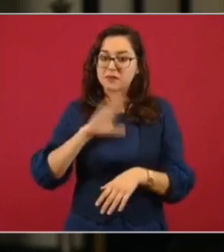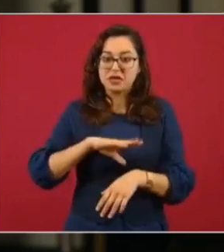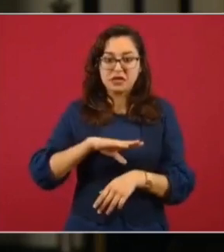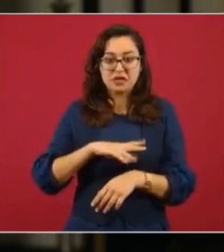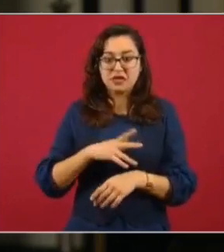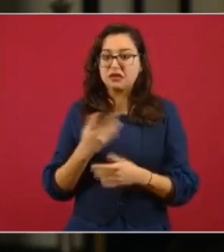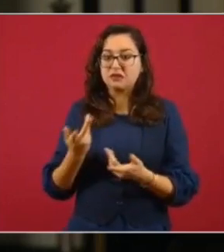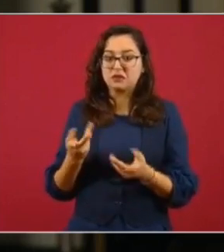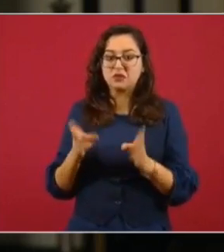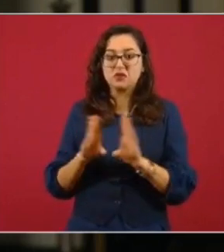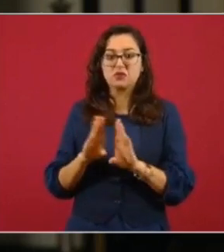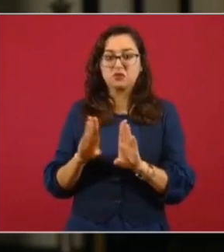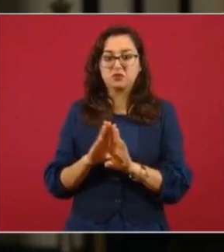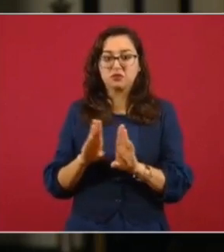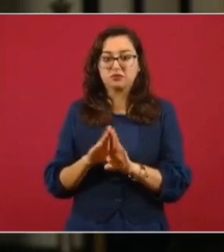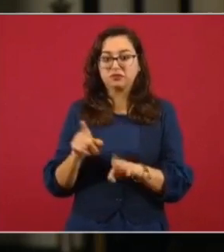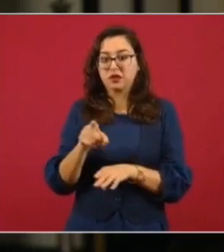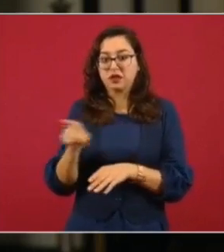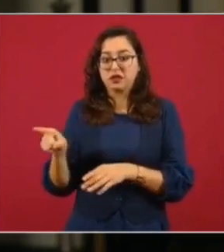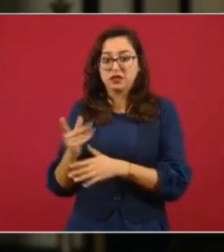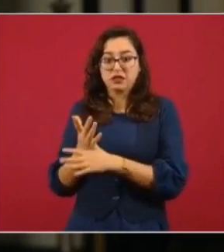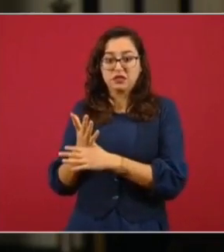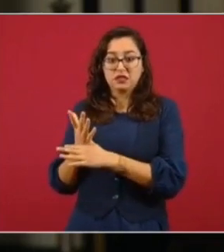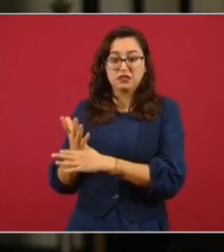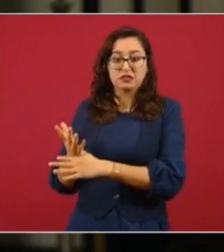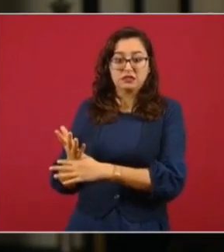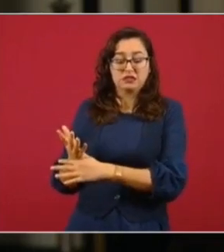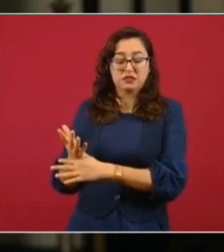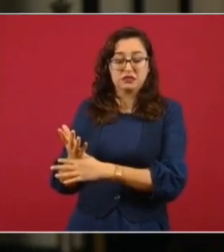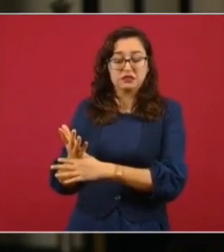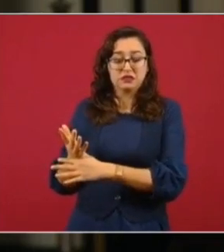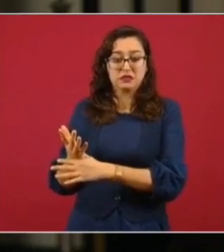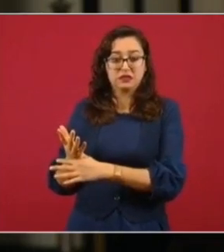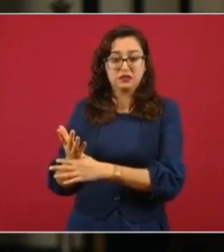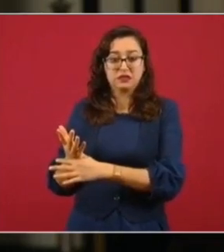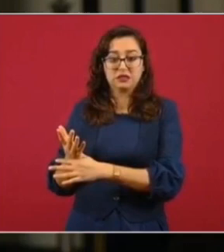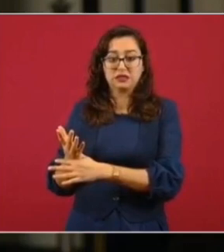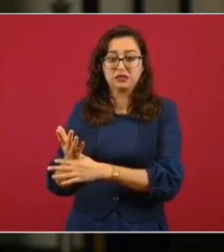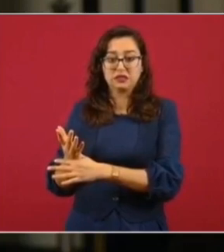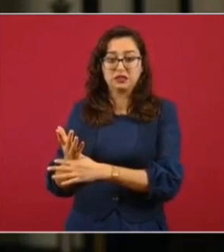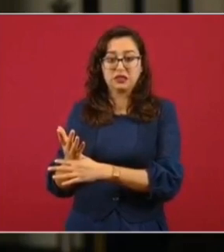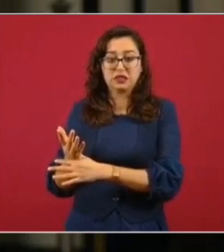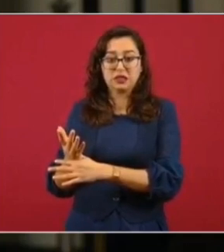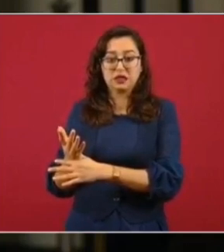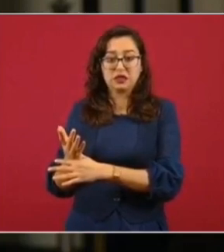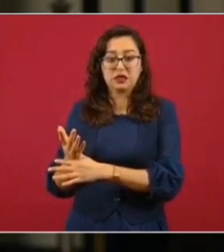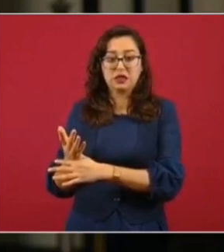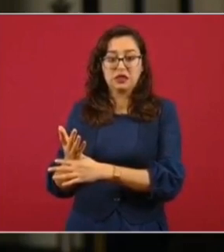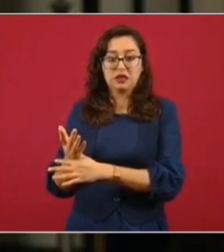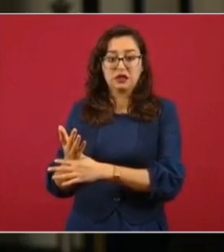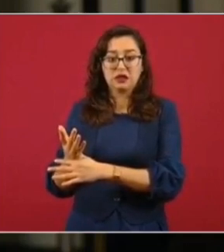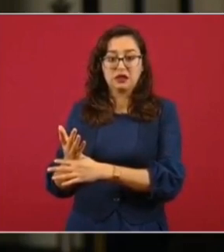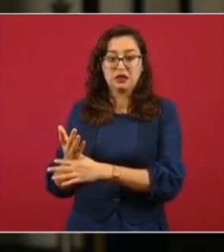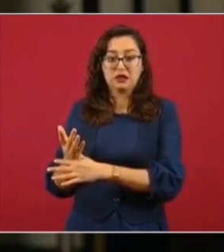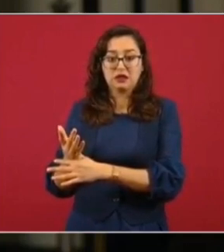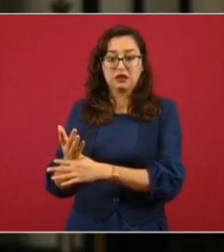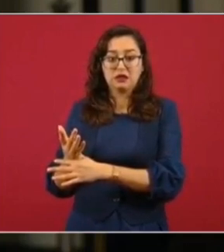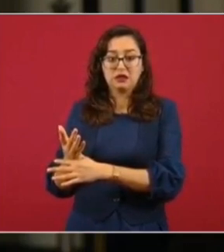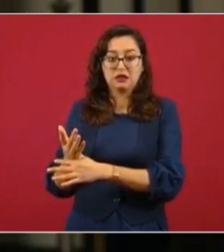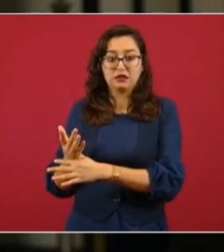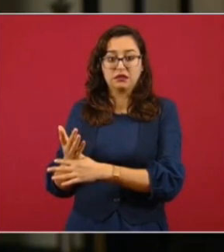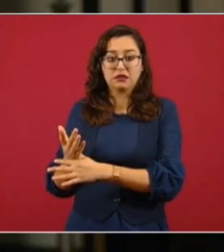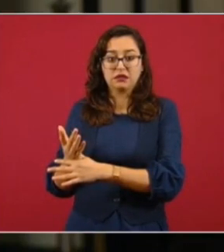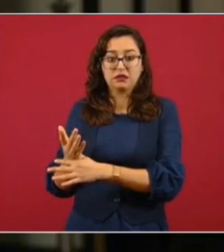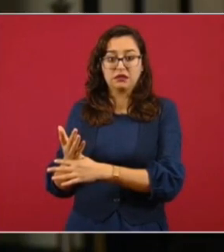pues asegurando que, aquí lo tenemos, asegurando básicamente que, y sabemos